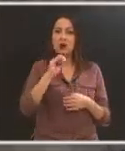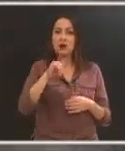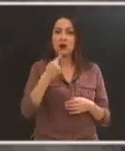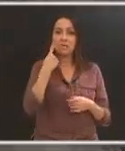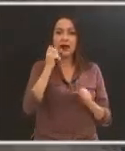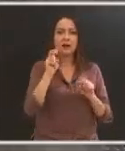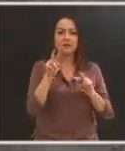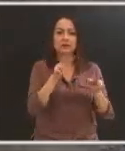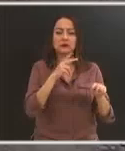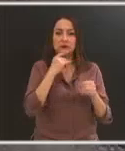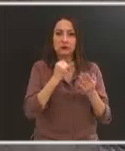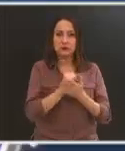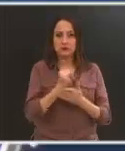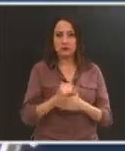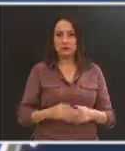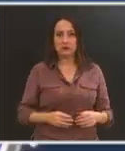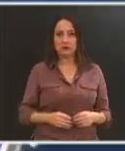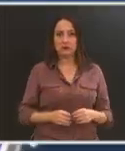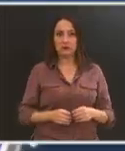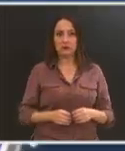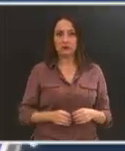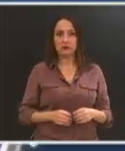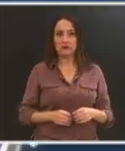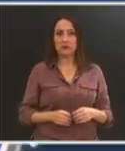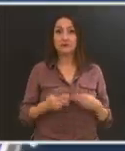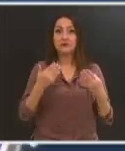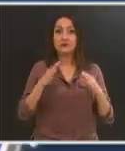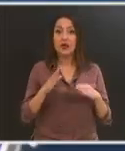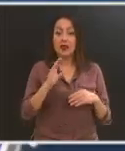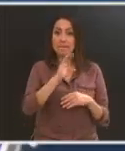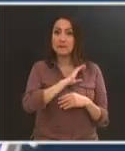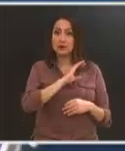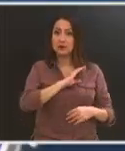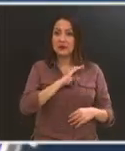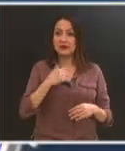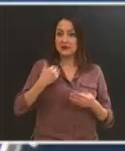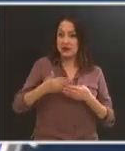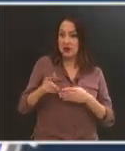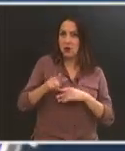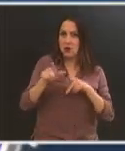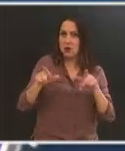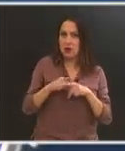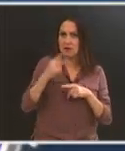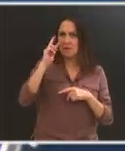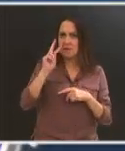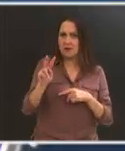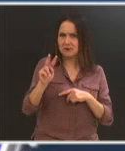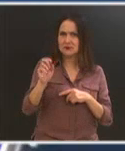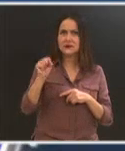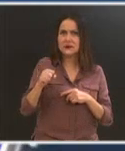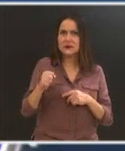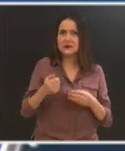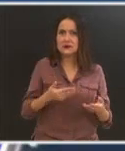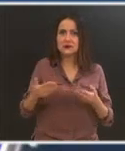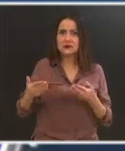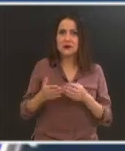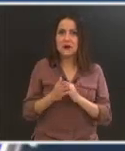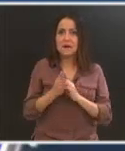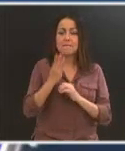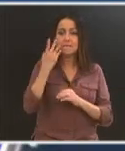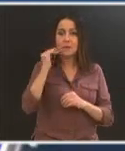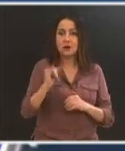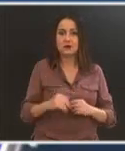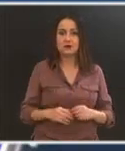para la respectiva investigación. Una vez que la Fuerza Pública llega al lugar, constata que el hecho se llevó a cabo, por lo